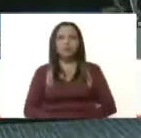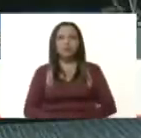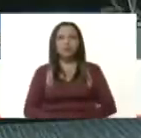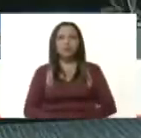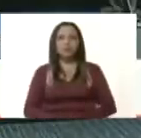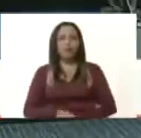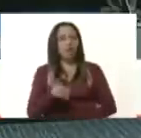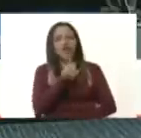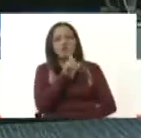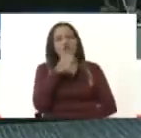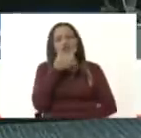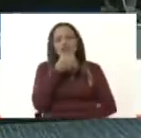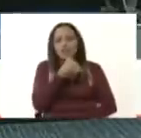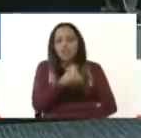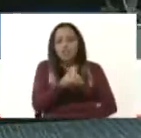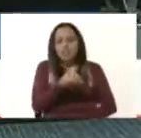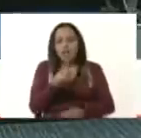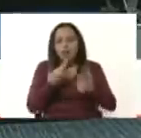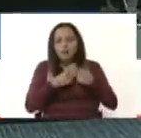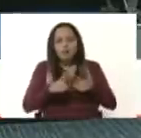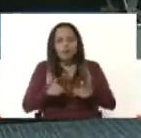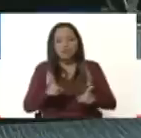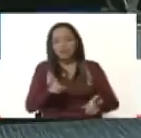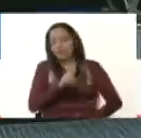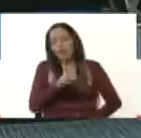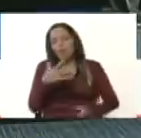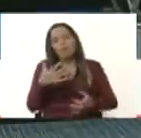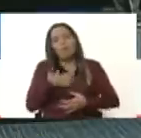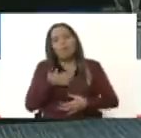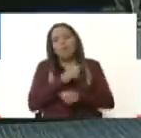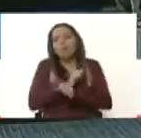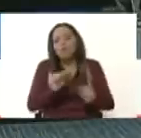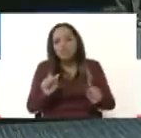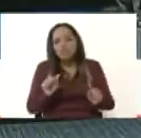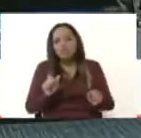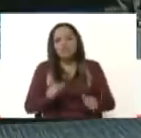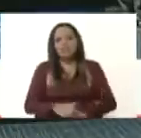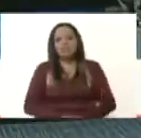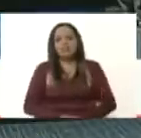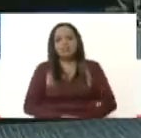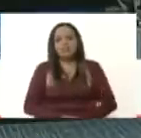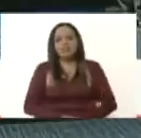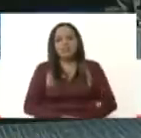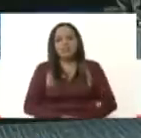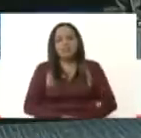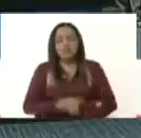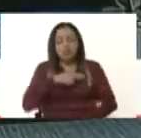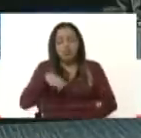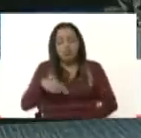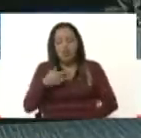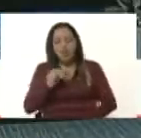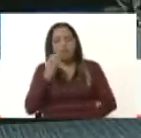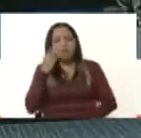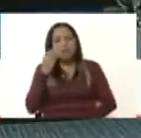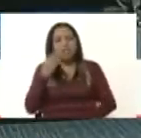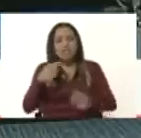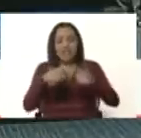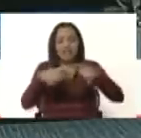No es fácil, pero tampoco imposible. Ya tuvimos la experiencia del carnet de la